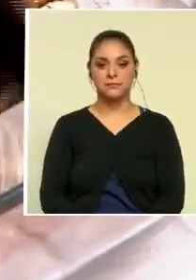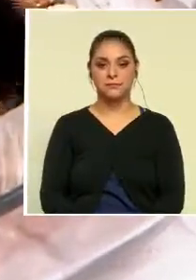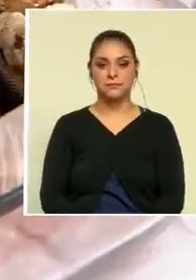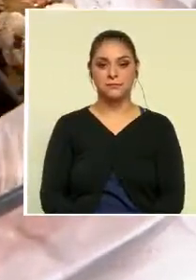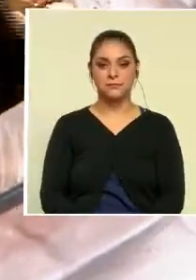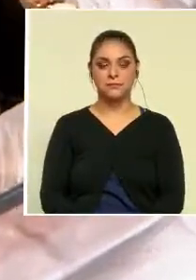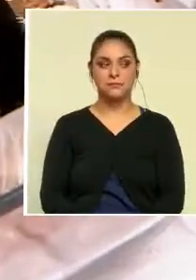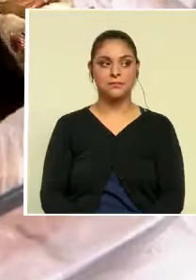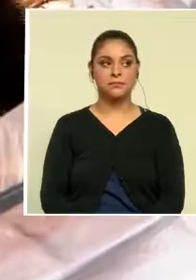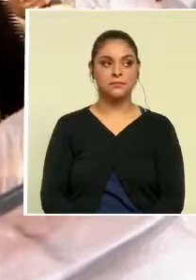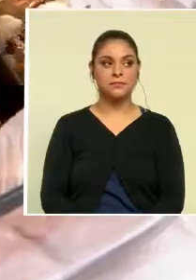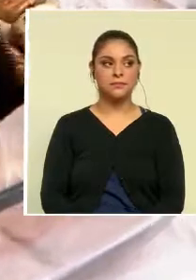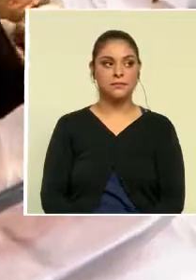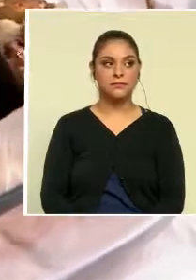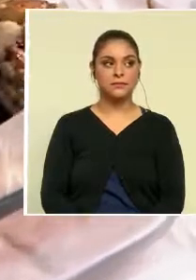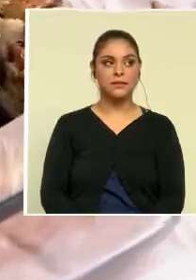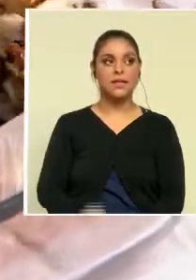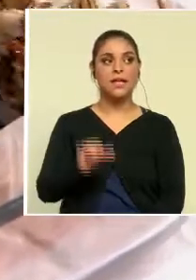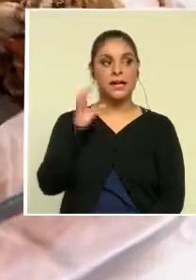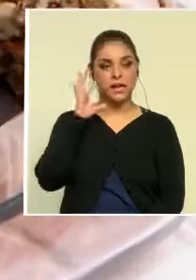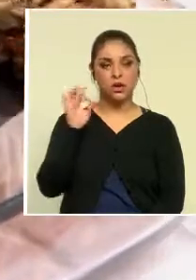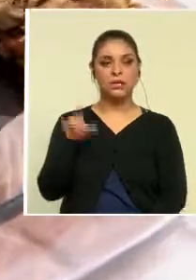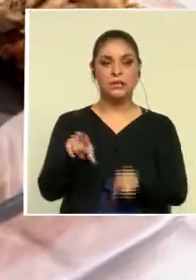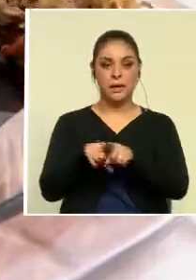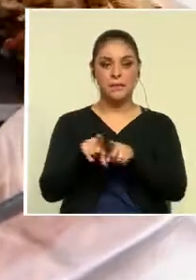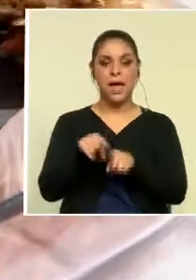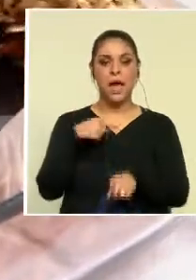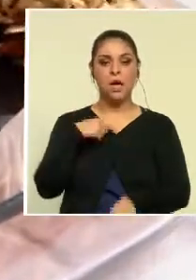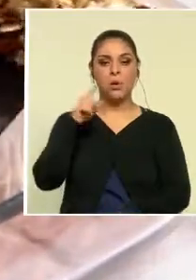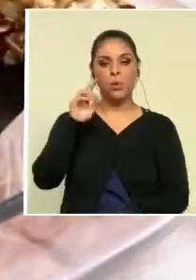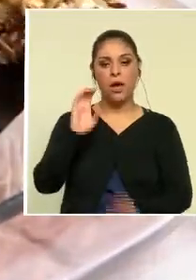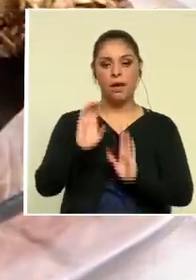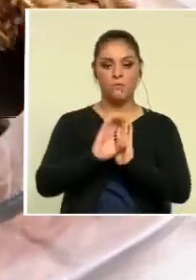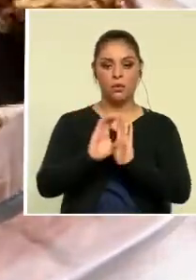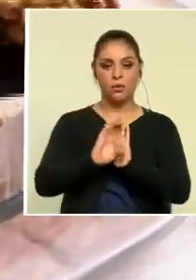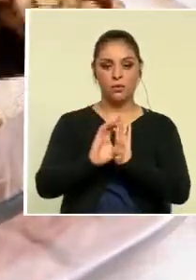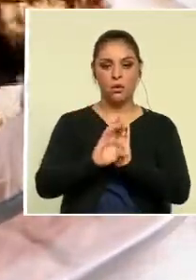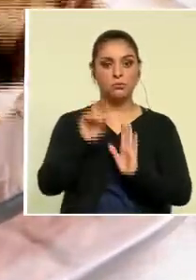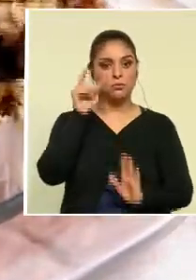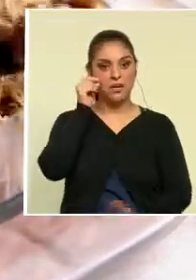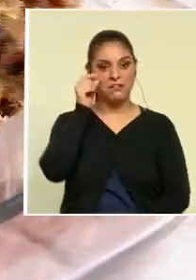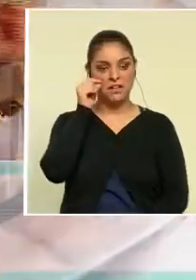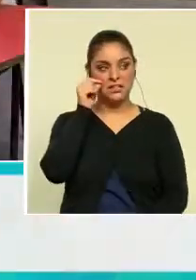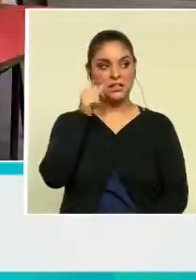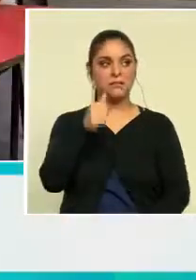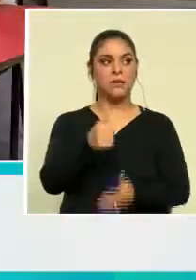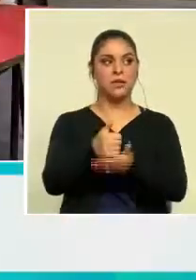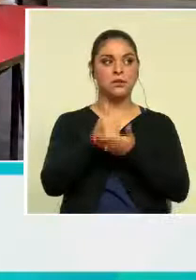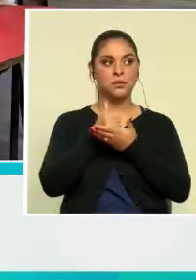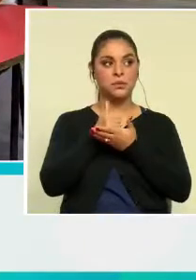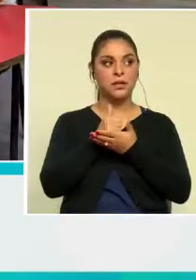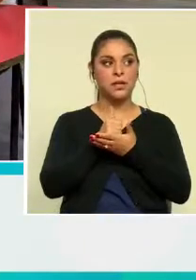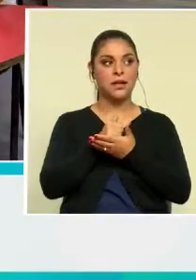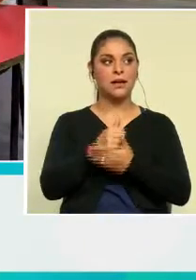por ahí yo creo que hay un niño en una foto vamos a ver si es que tal vez nos quedan